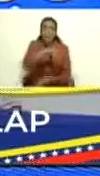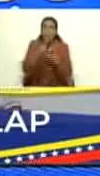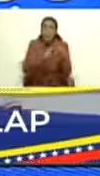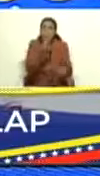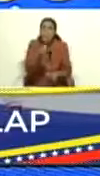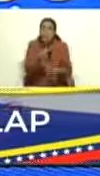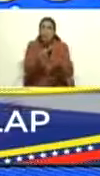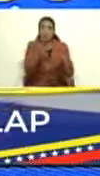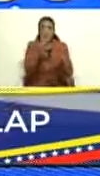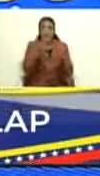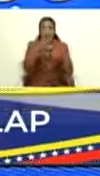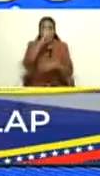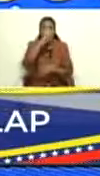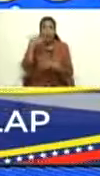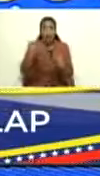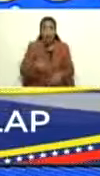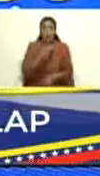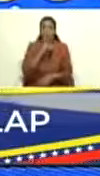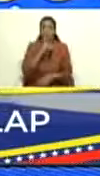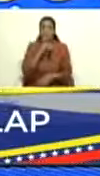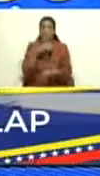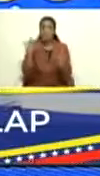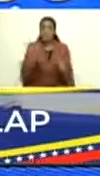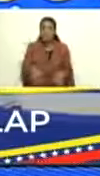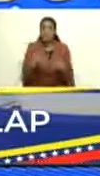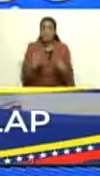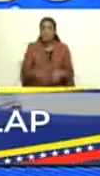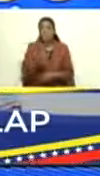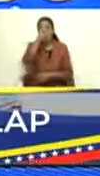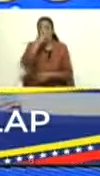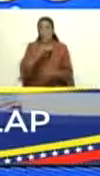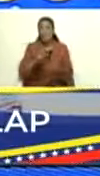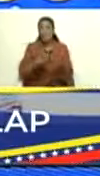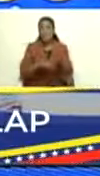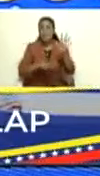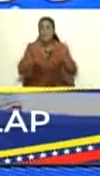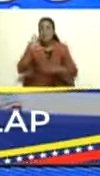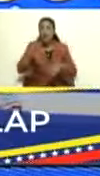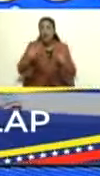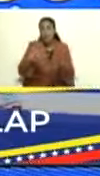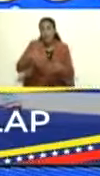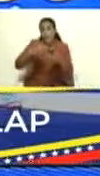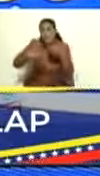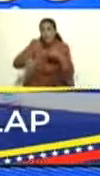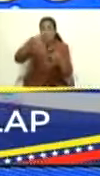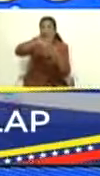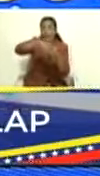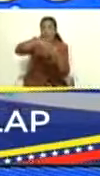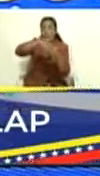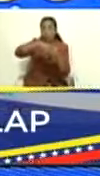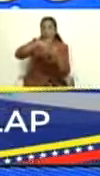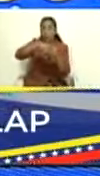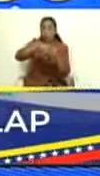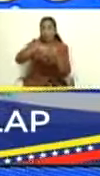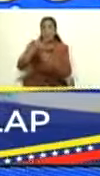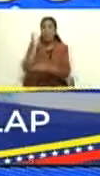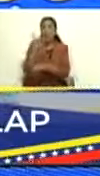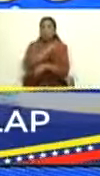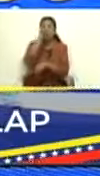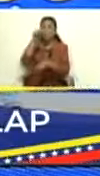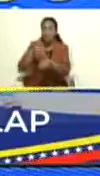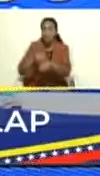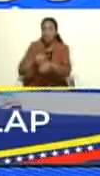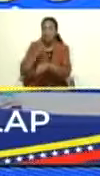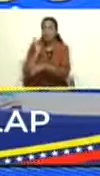Porque ese año era un año crucial. Teníamos elecciones para la Asamblea